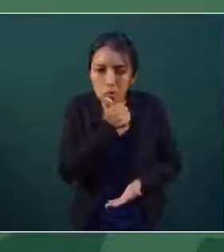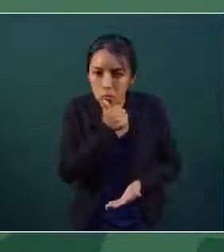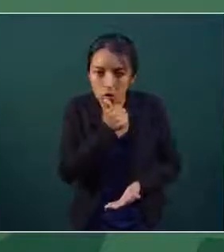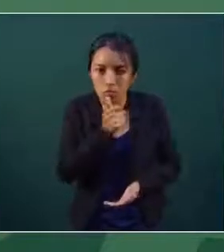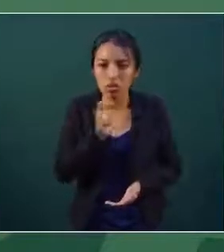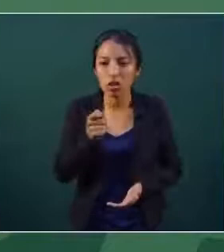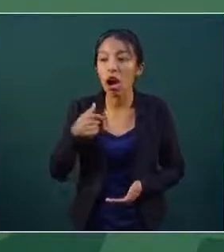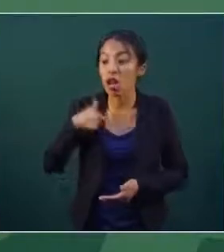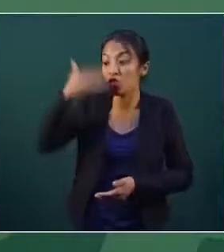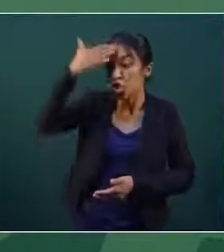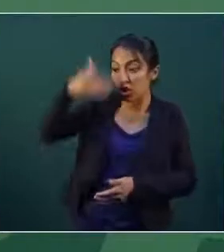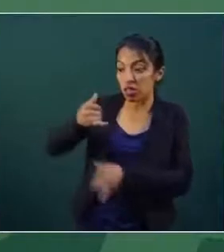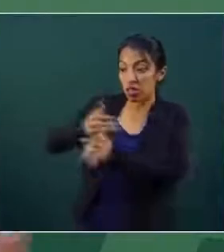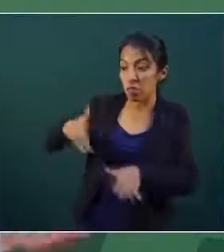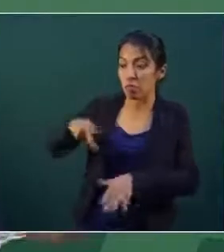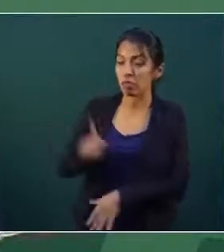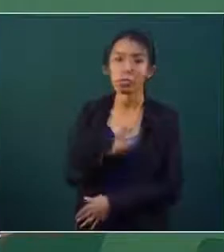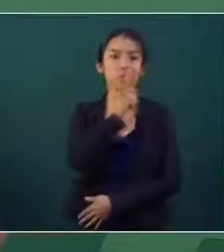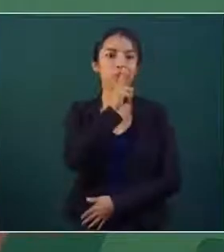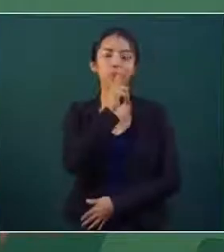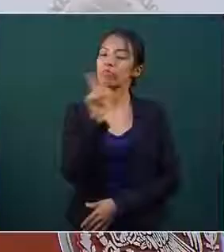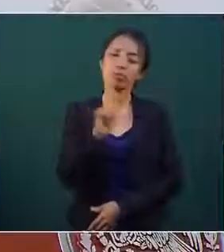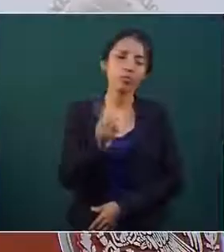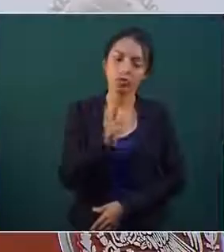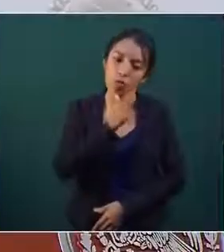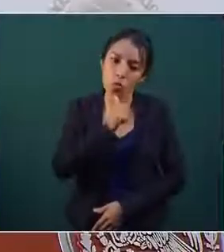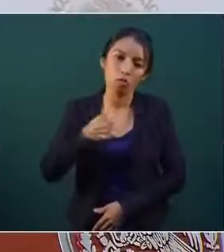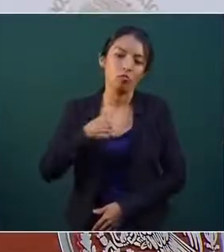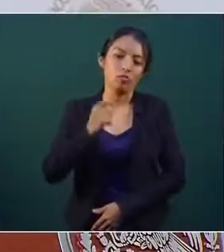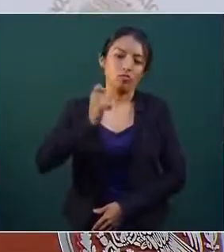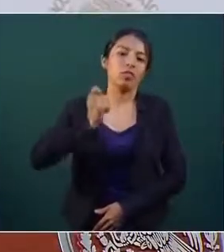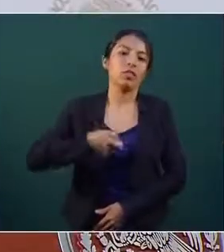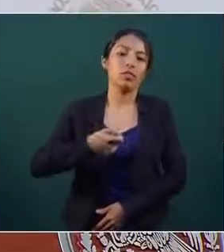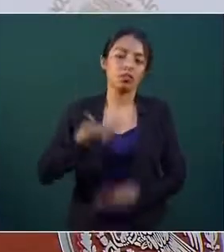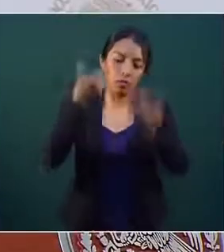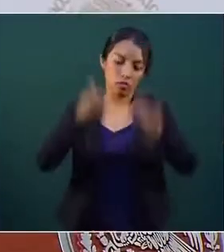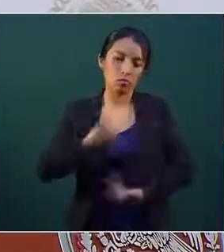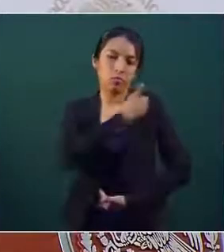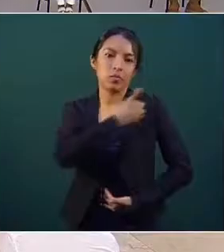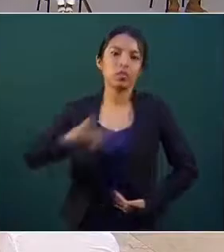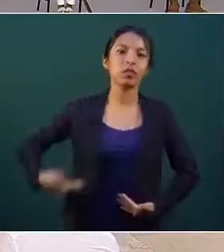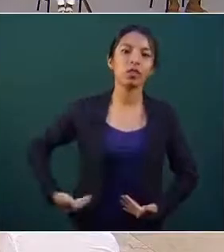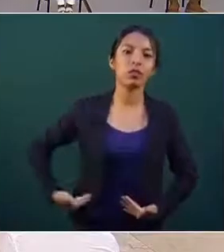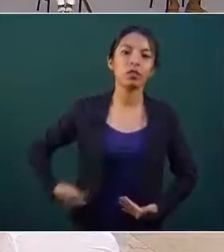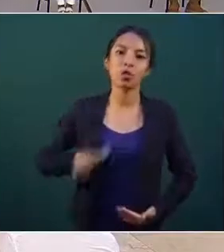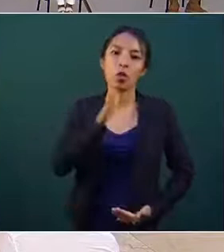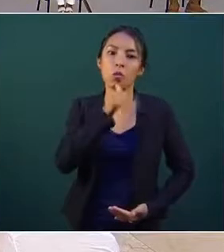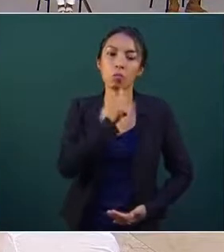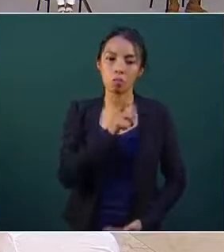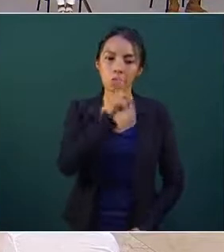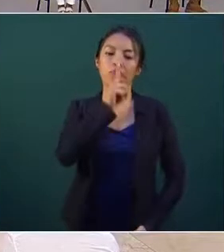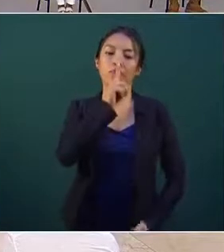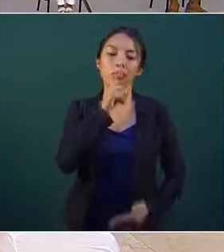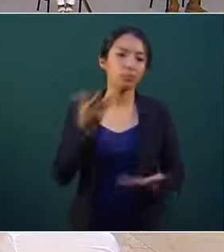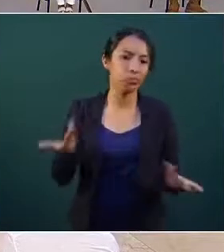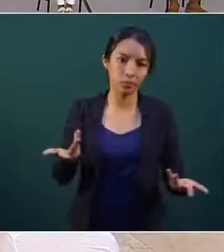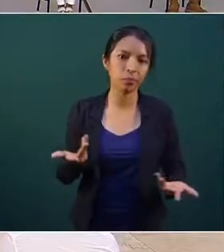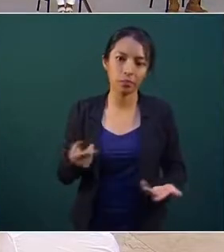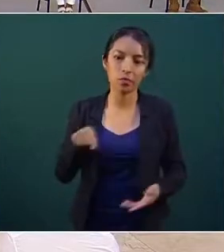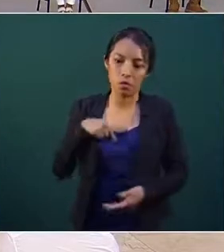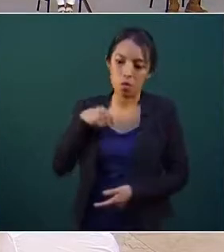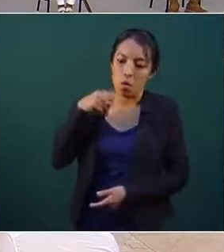complicidad. Y soy el representante del Estado mexicano. Y